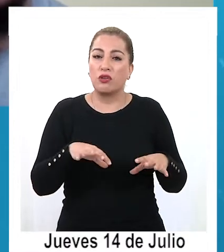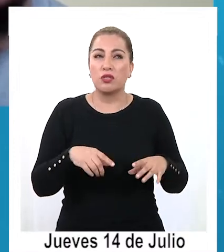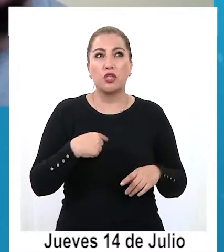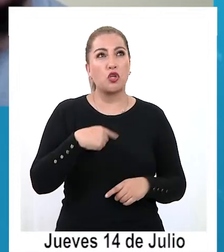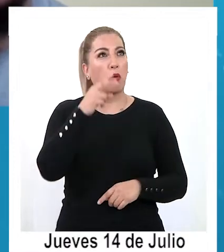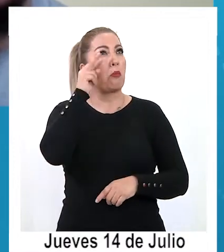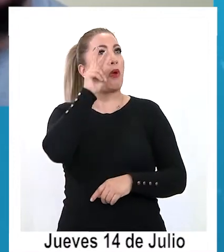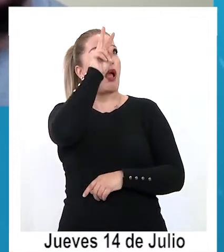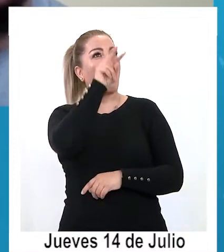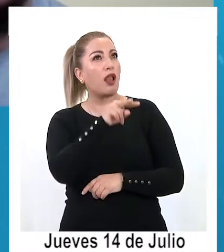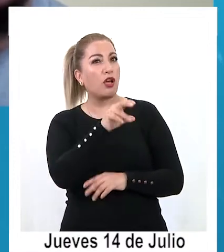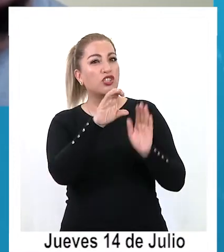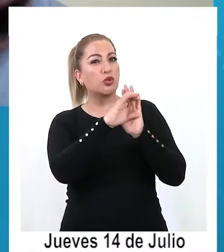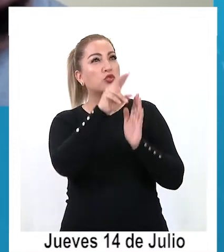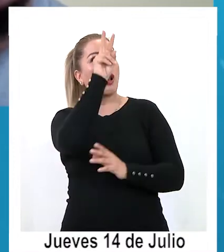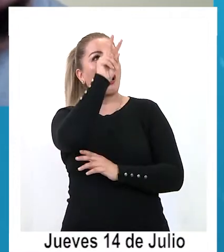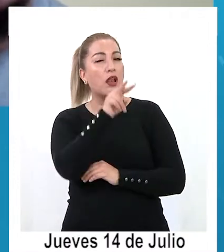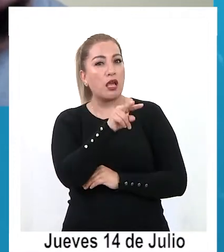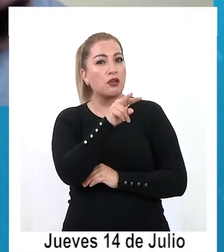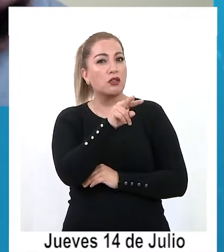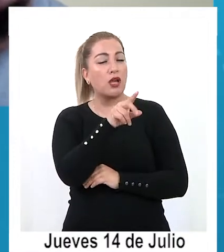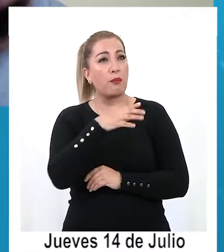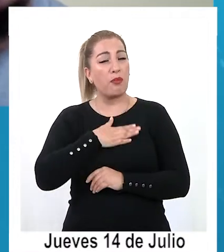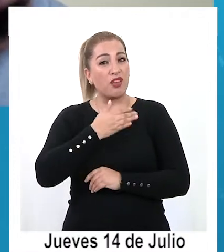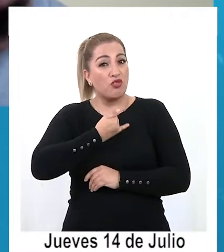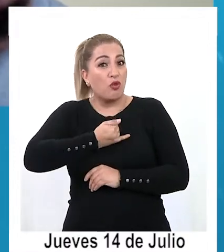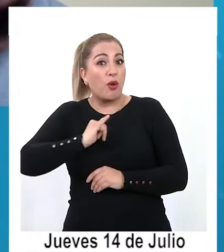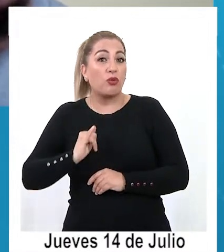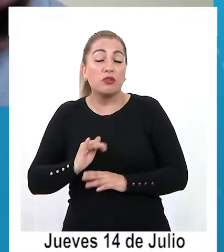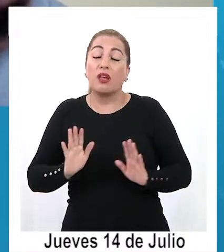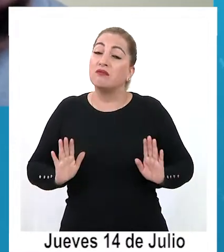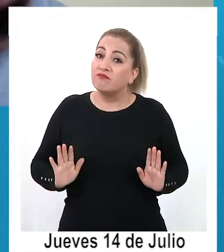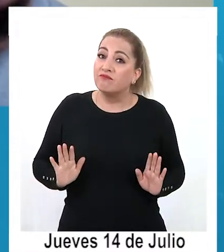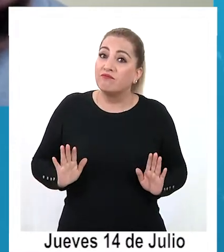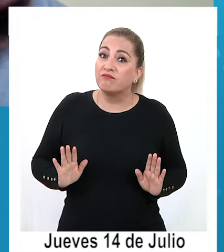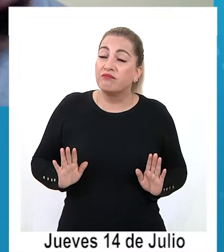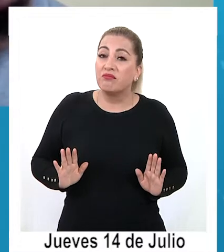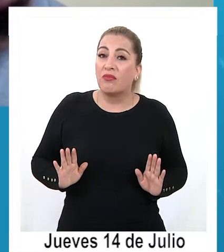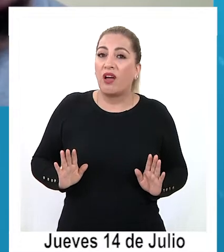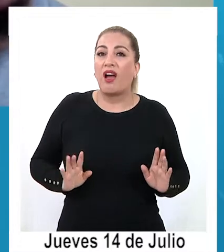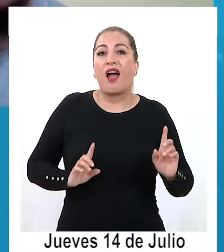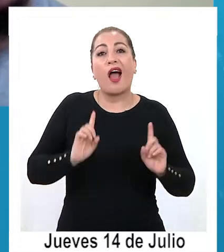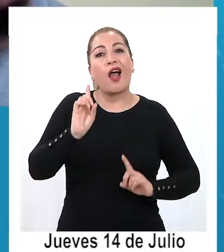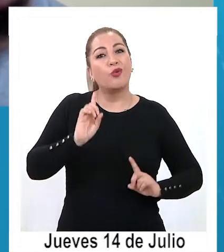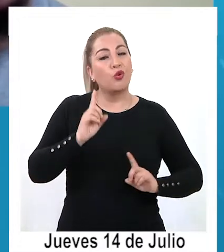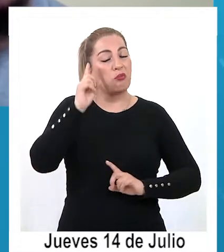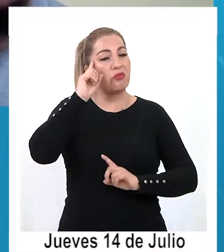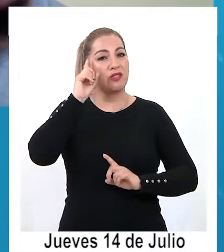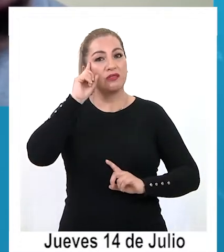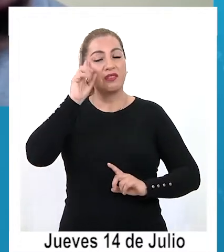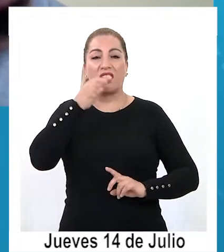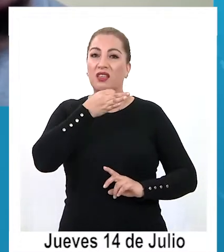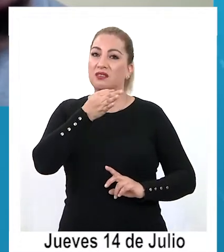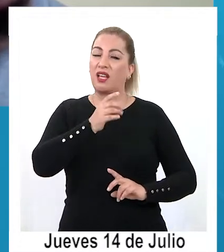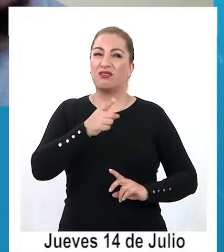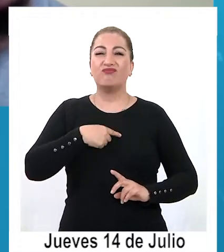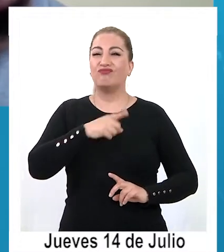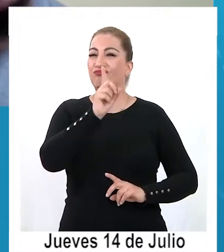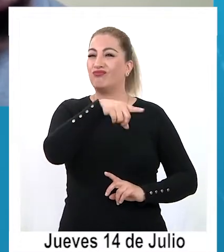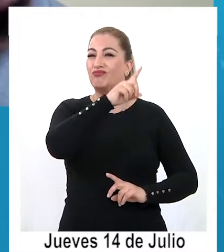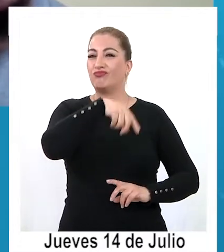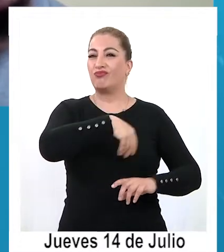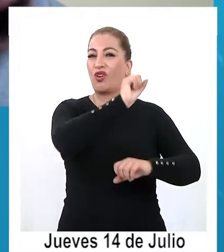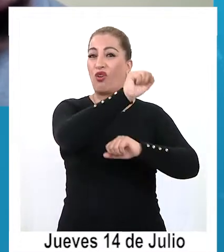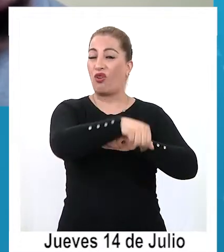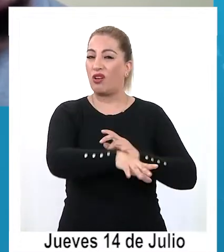le parezca y lo que aparece en el texto, claramente hay gente que simplemente por esa razón va a optar por el rechazo, pero